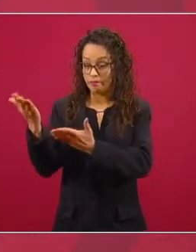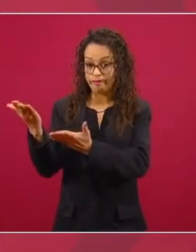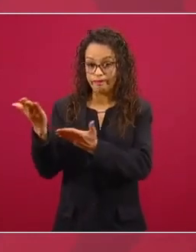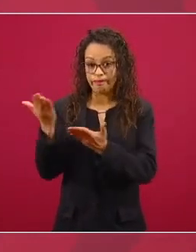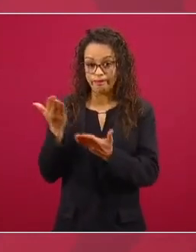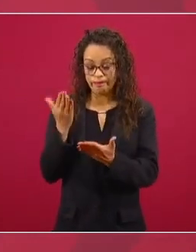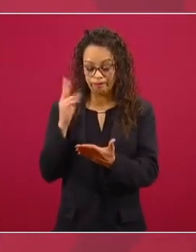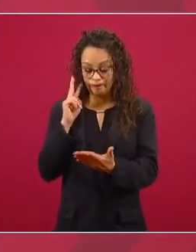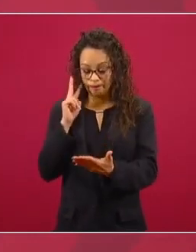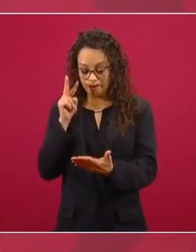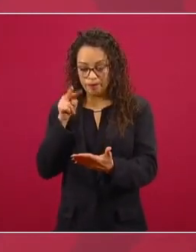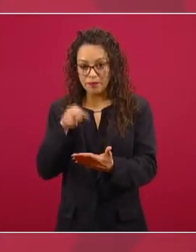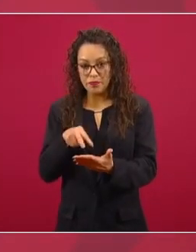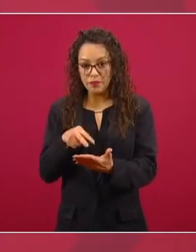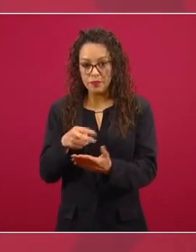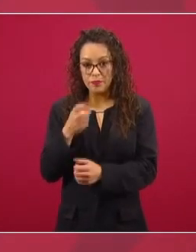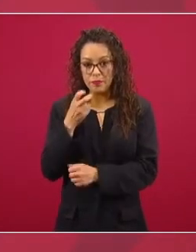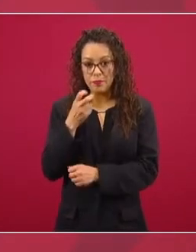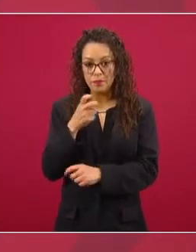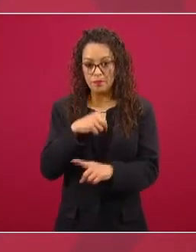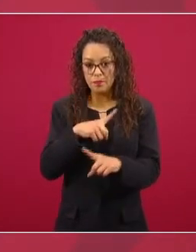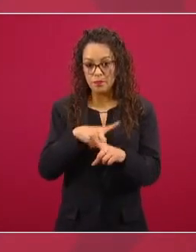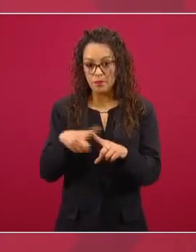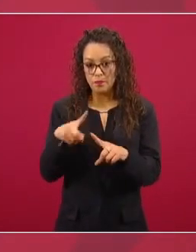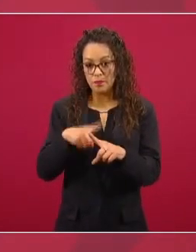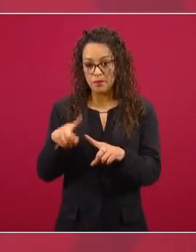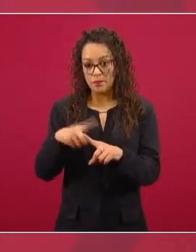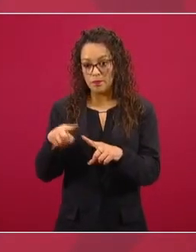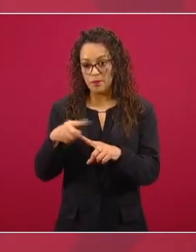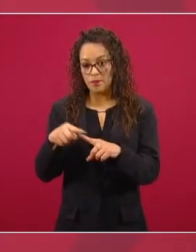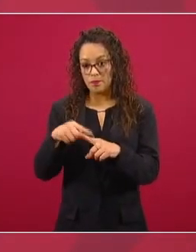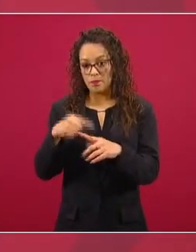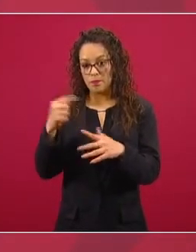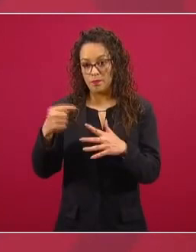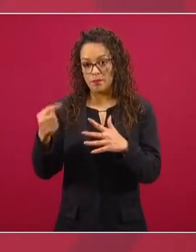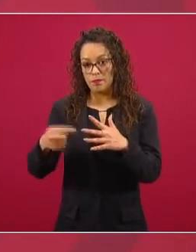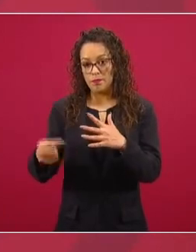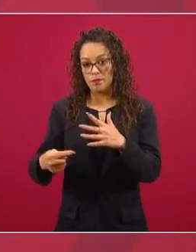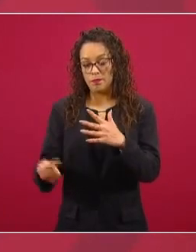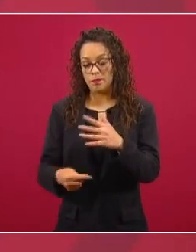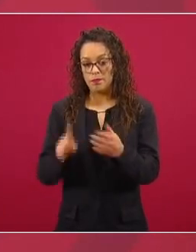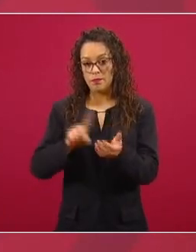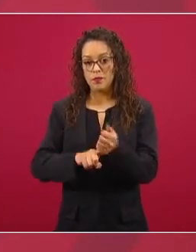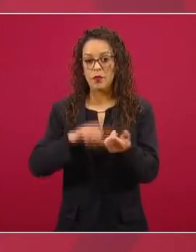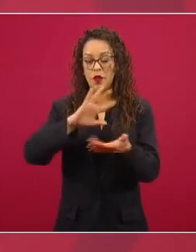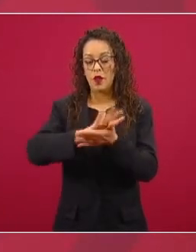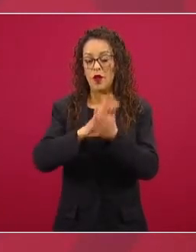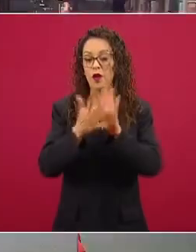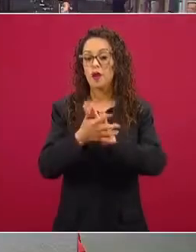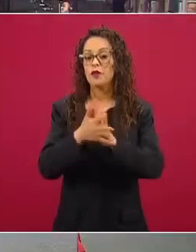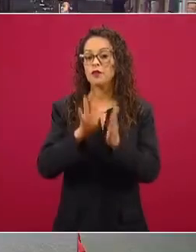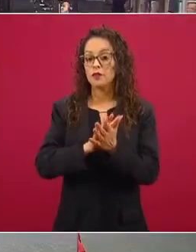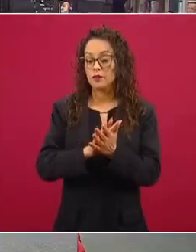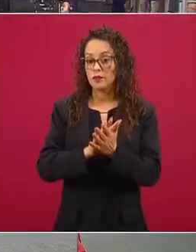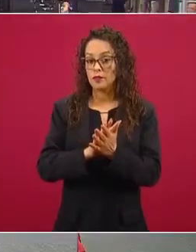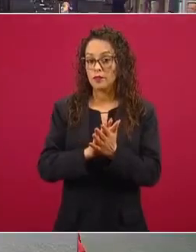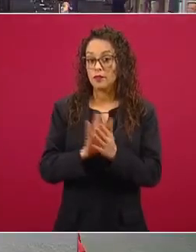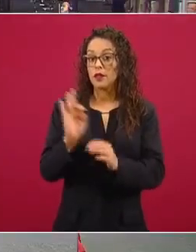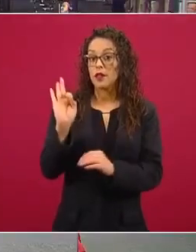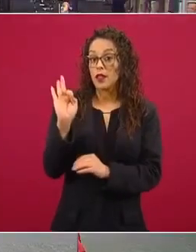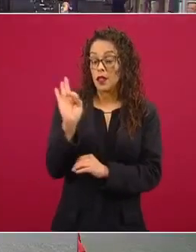sobre estas operaciones de complicidad en el caso de